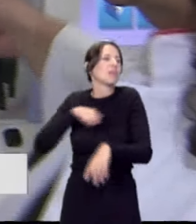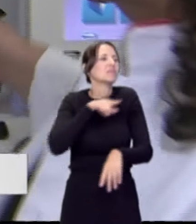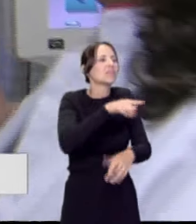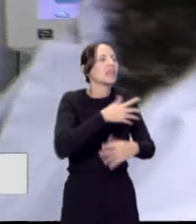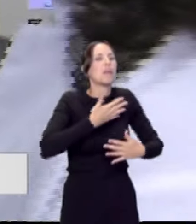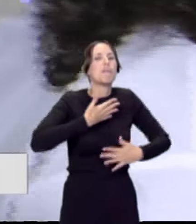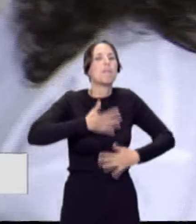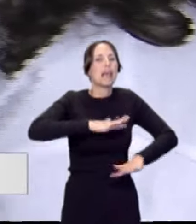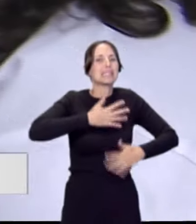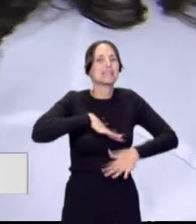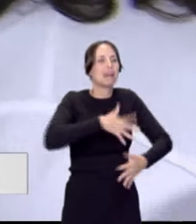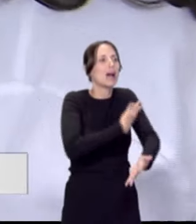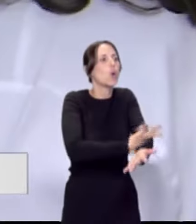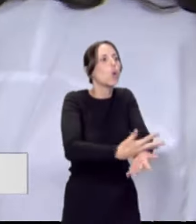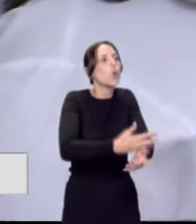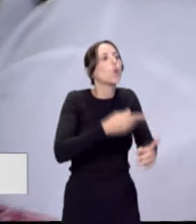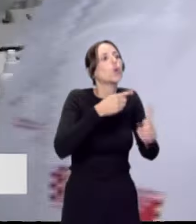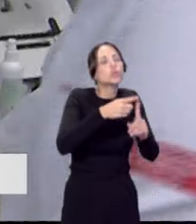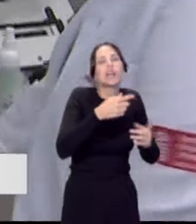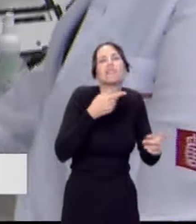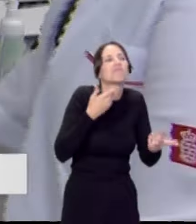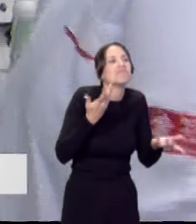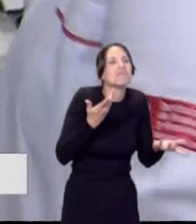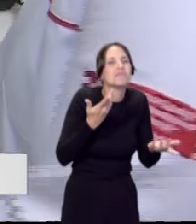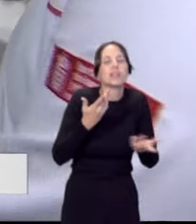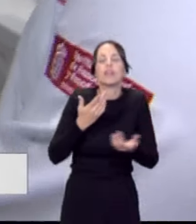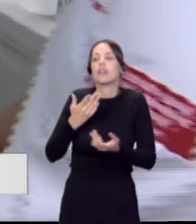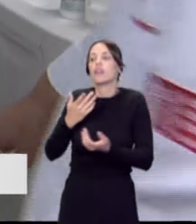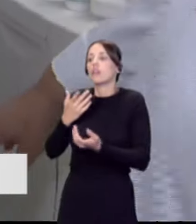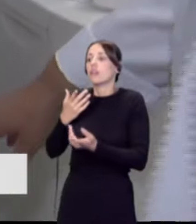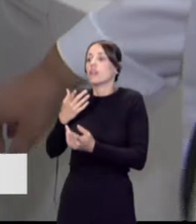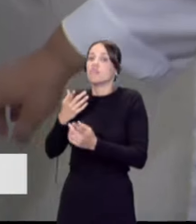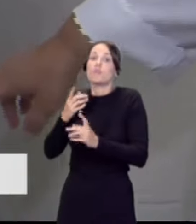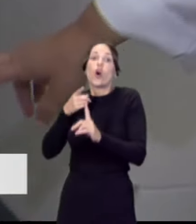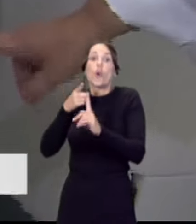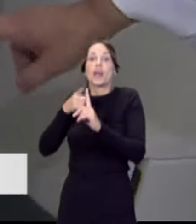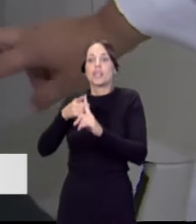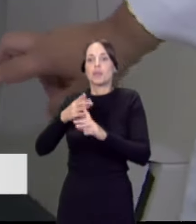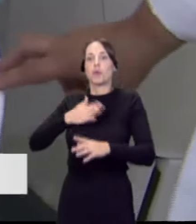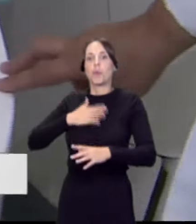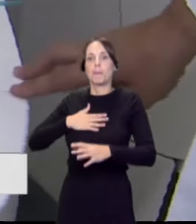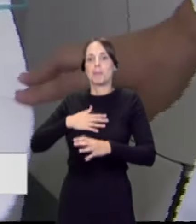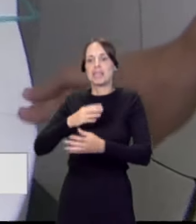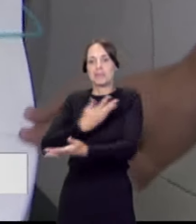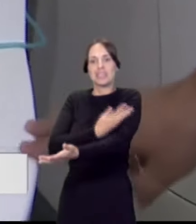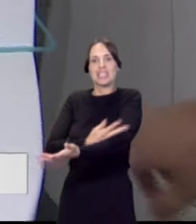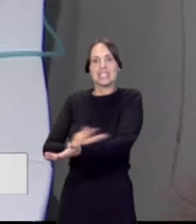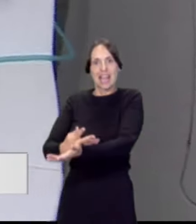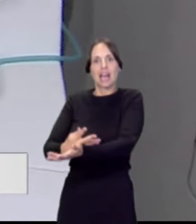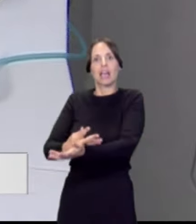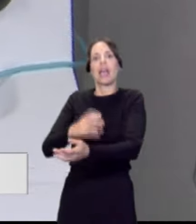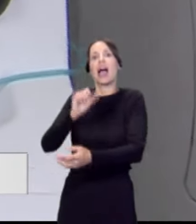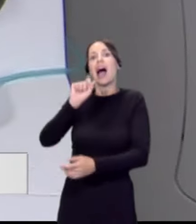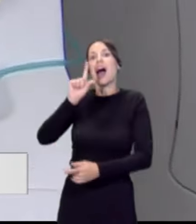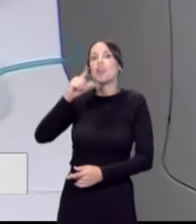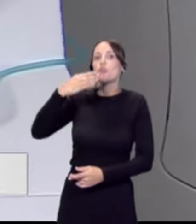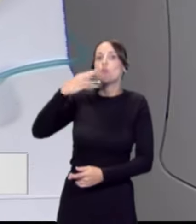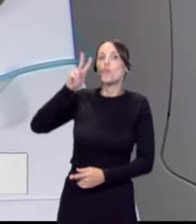plasma básicamente se utiliza para obtener factor de coagulación, albúmina,